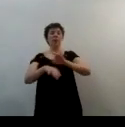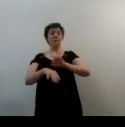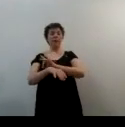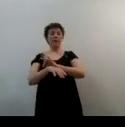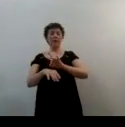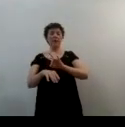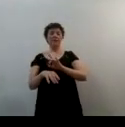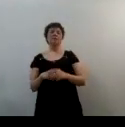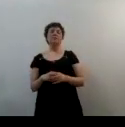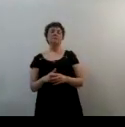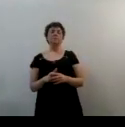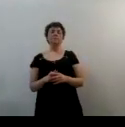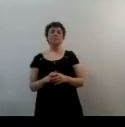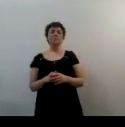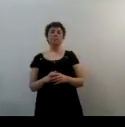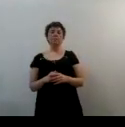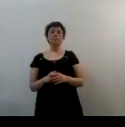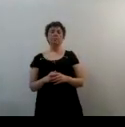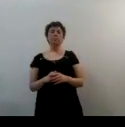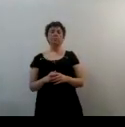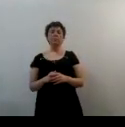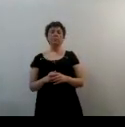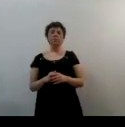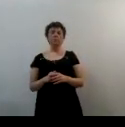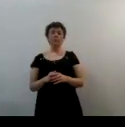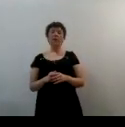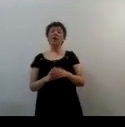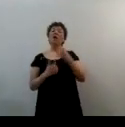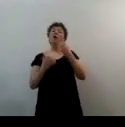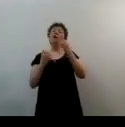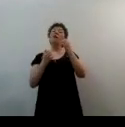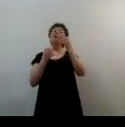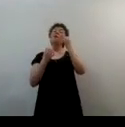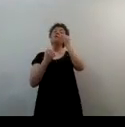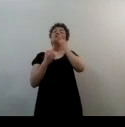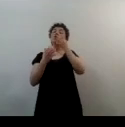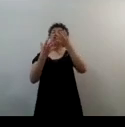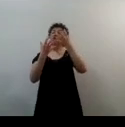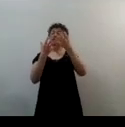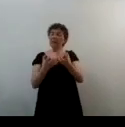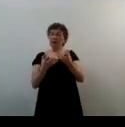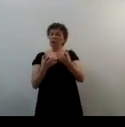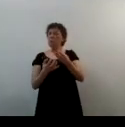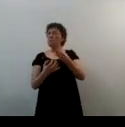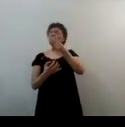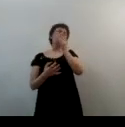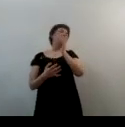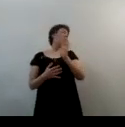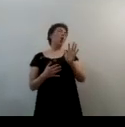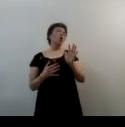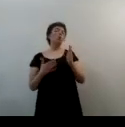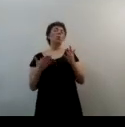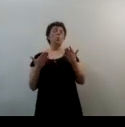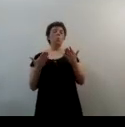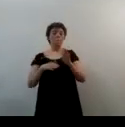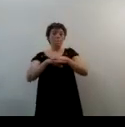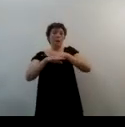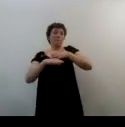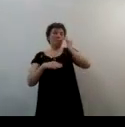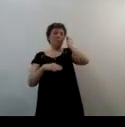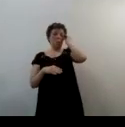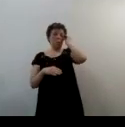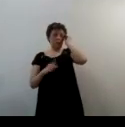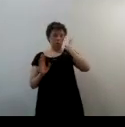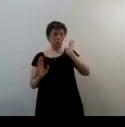cardiovascular. Y dentro de los frutos secos, los mejores, para mí, o sea, a